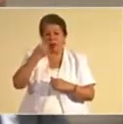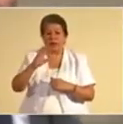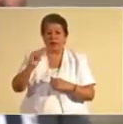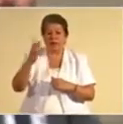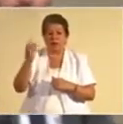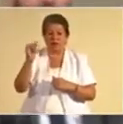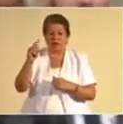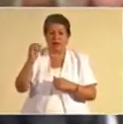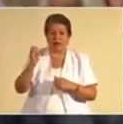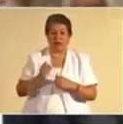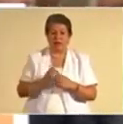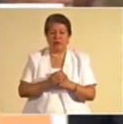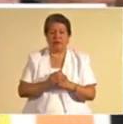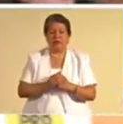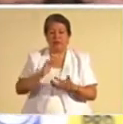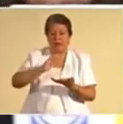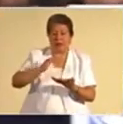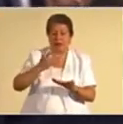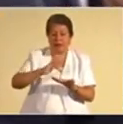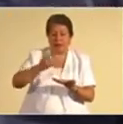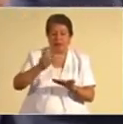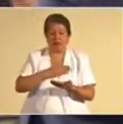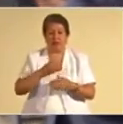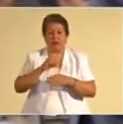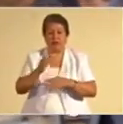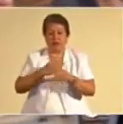candidatos. Adelante, doctora, con la pregunta. Gracias, buenos días a todos.